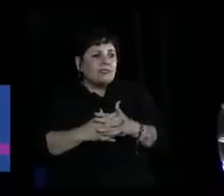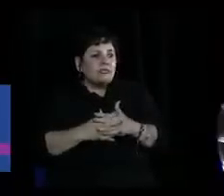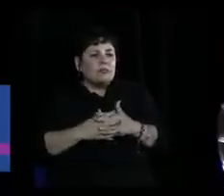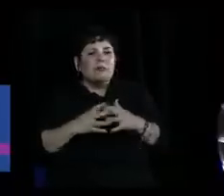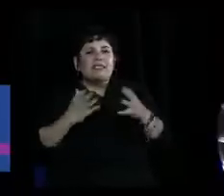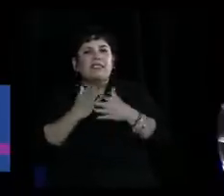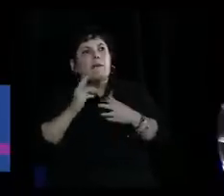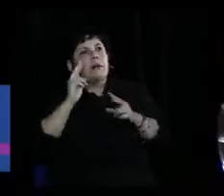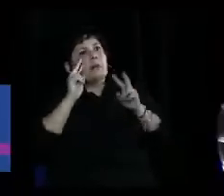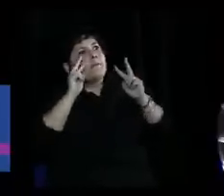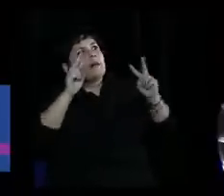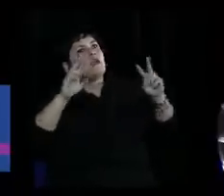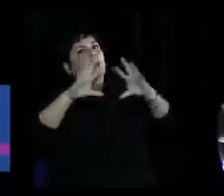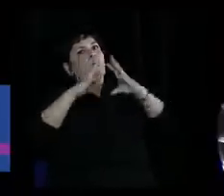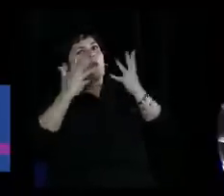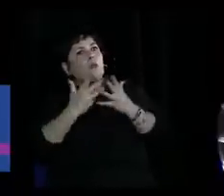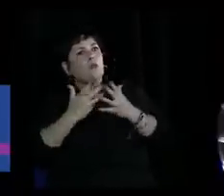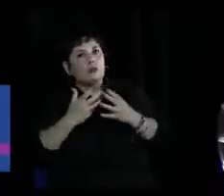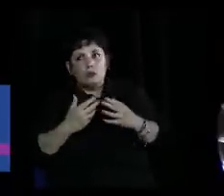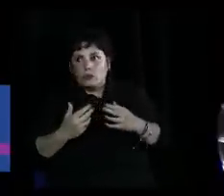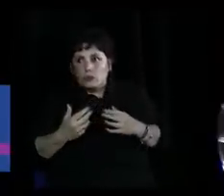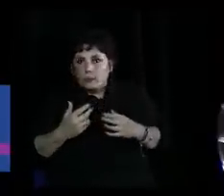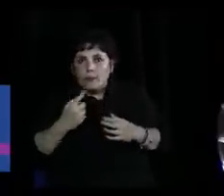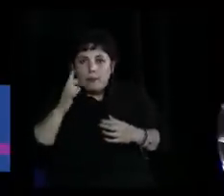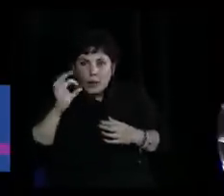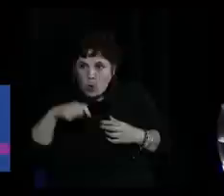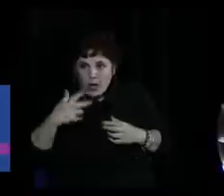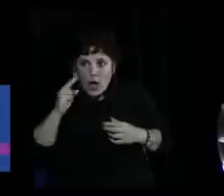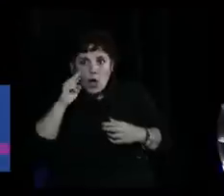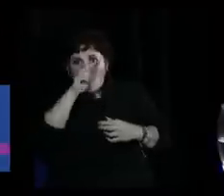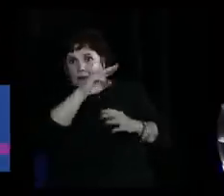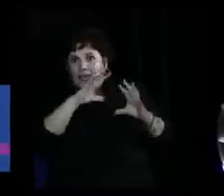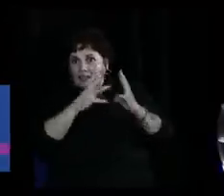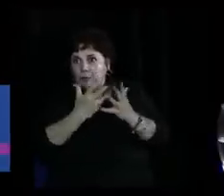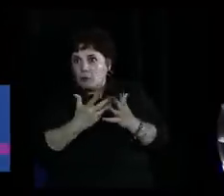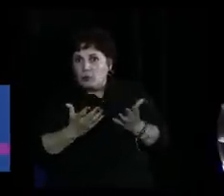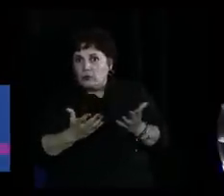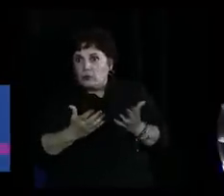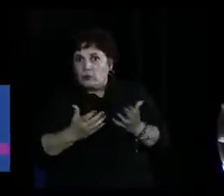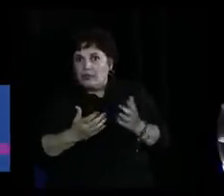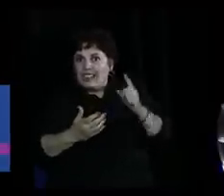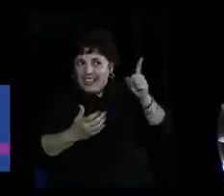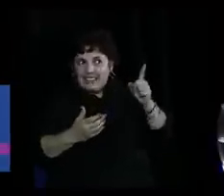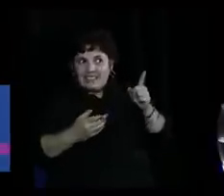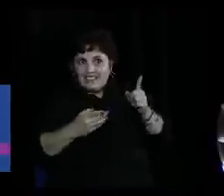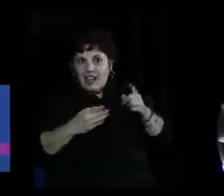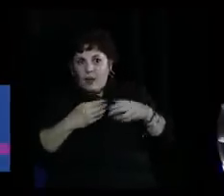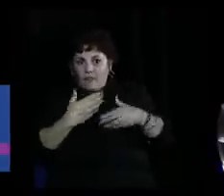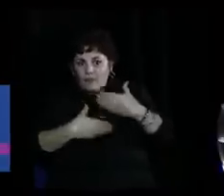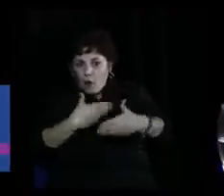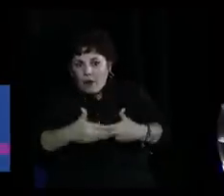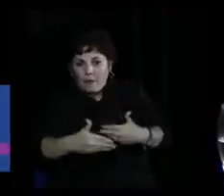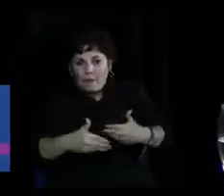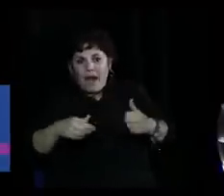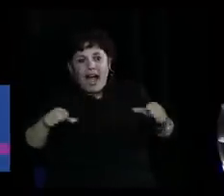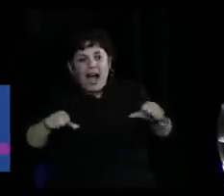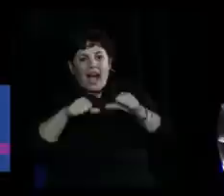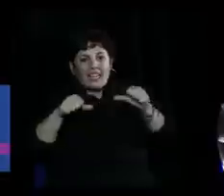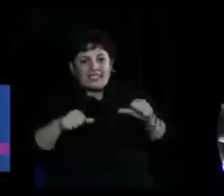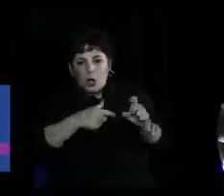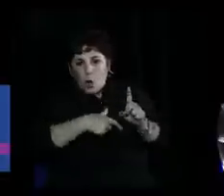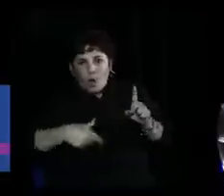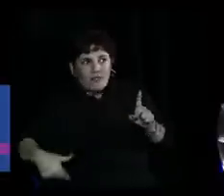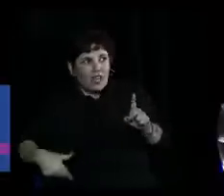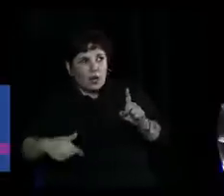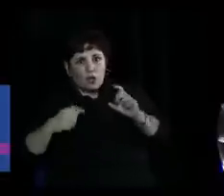mundo. Ahora no mirás al mundo y no te das cuenta que eso, ese mecanismo, esa acción del gobierno nos llevó